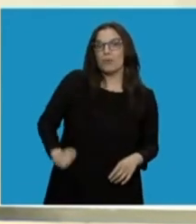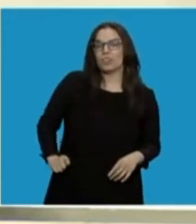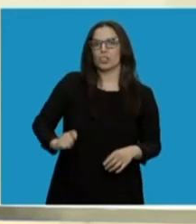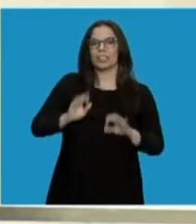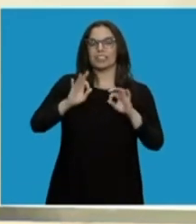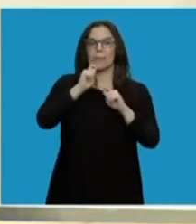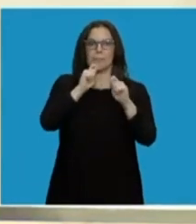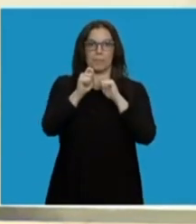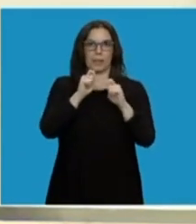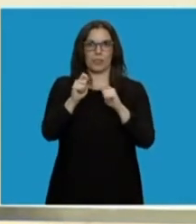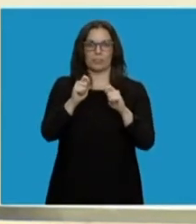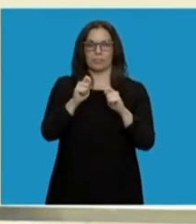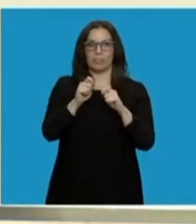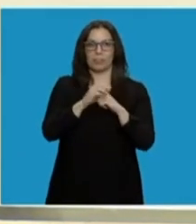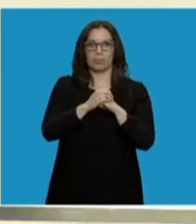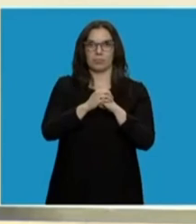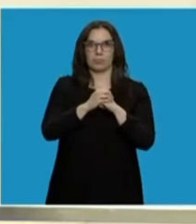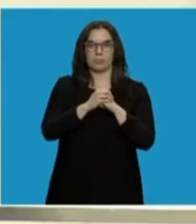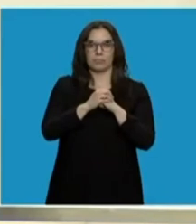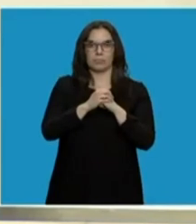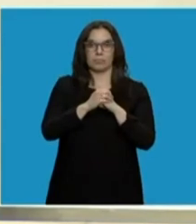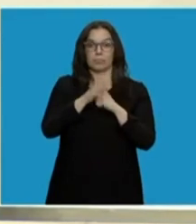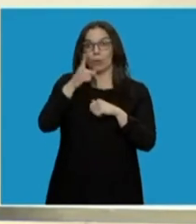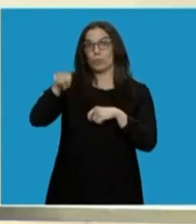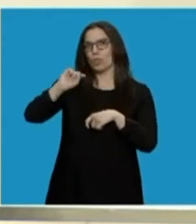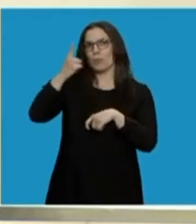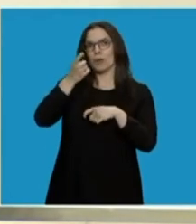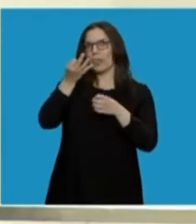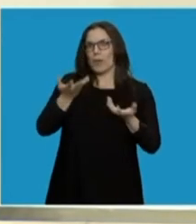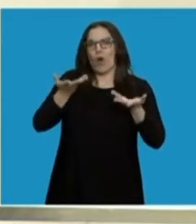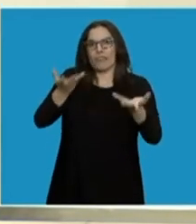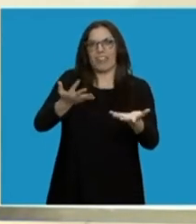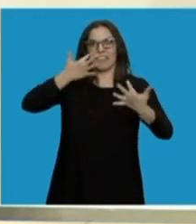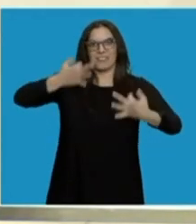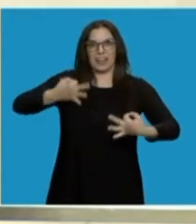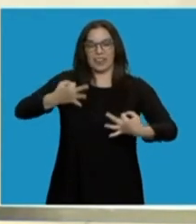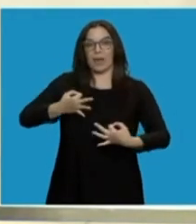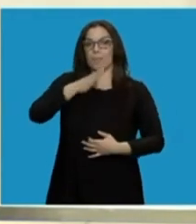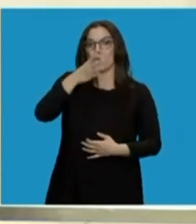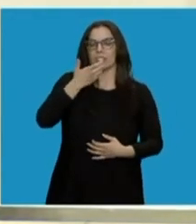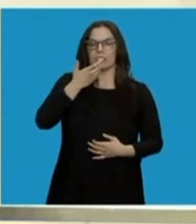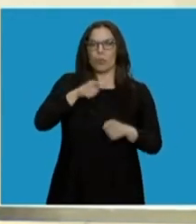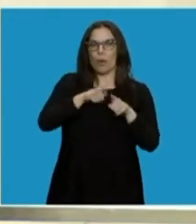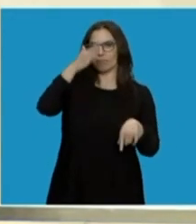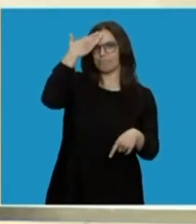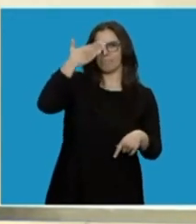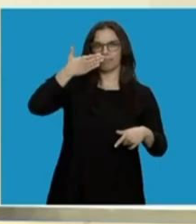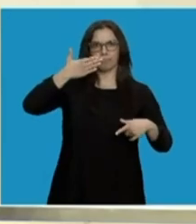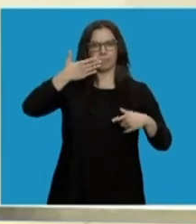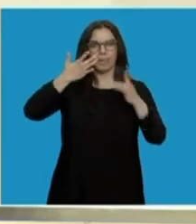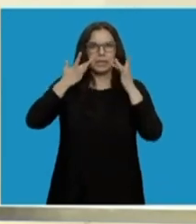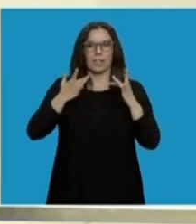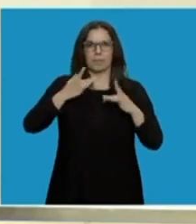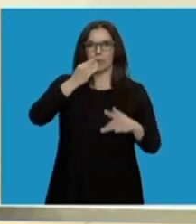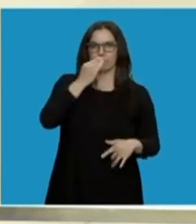periodística, como primeros servidores de esa verdad. Porque desde la honestidad intelectual, la capacidad